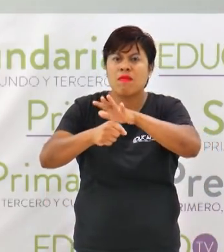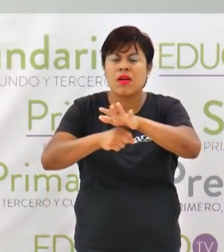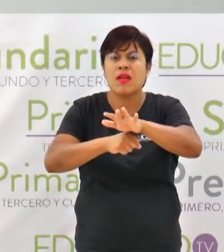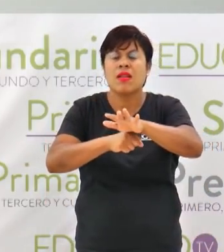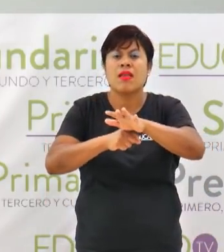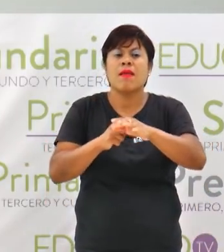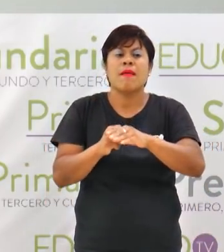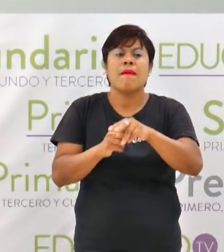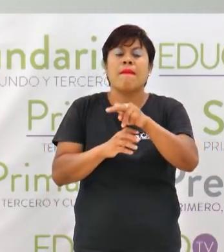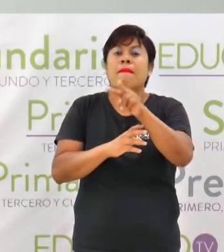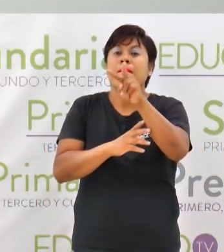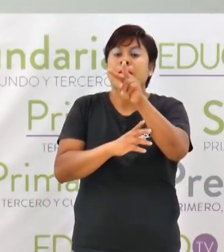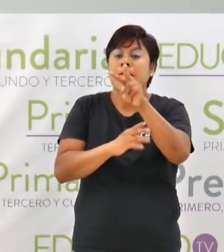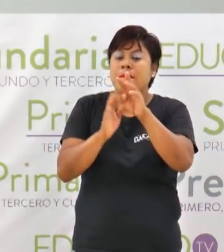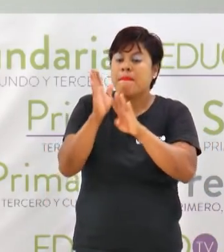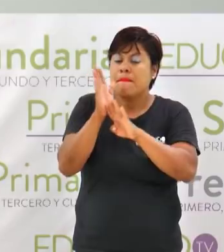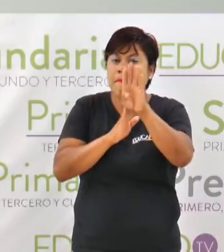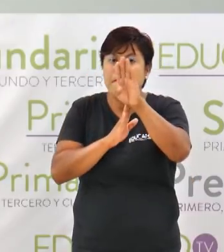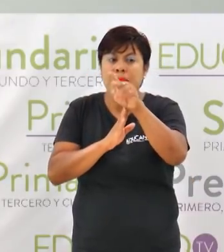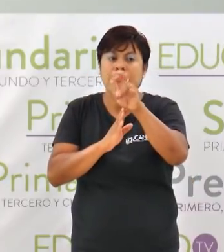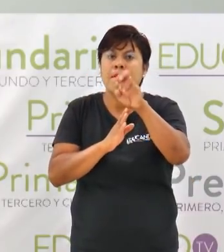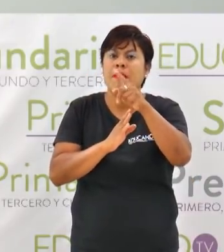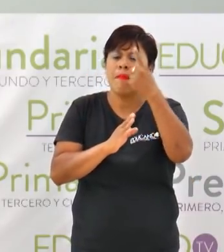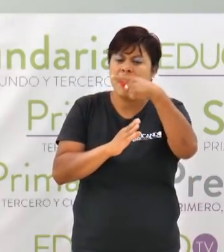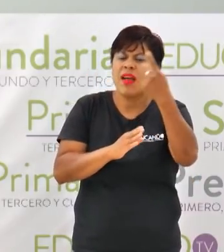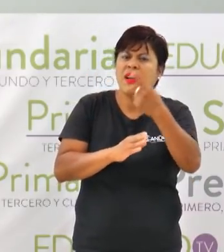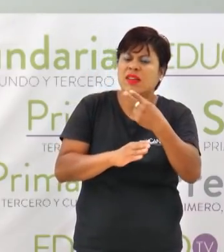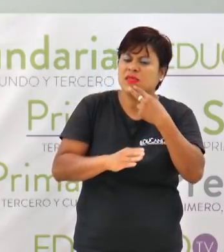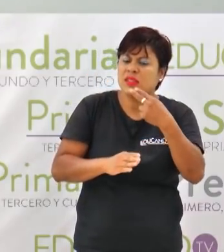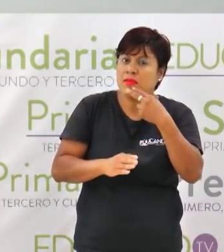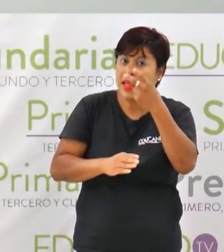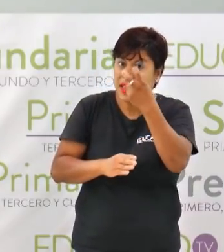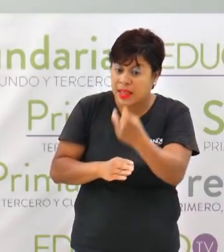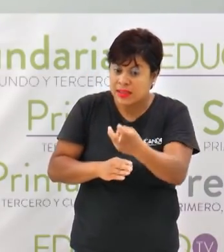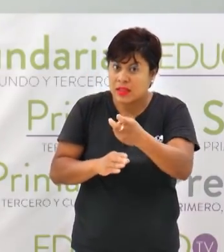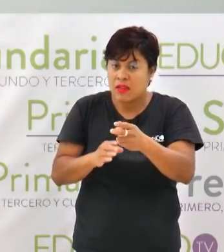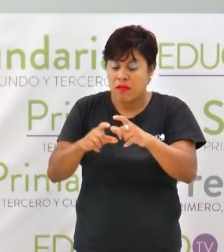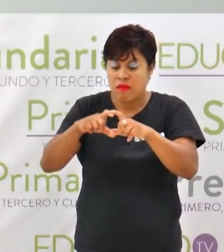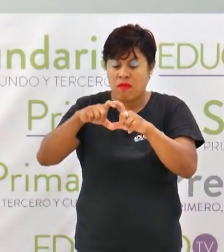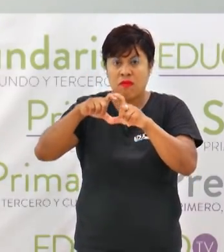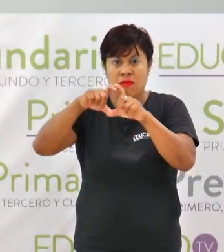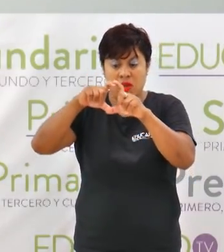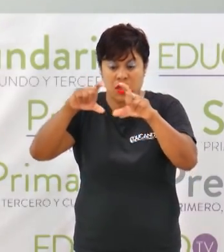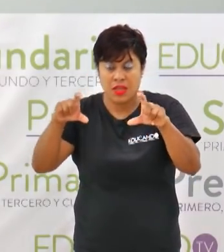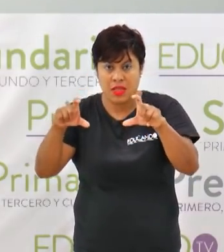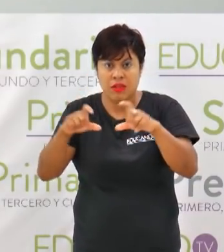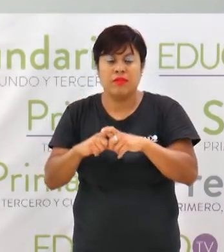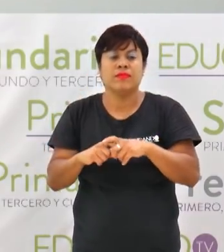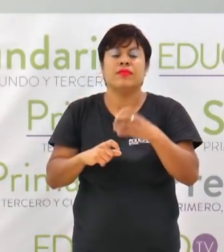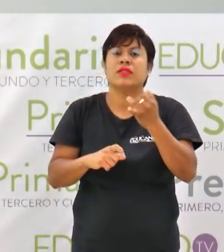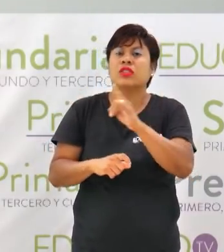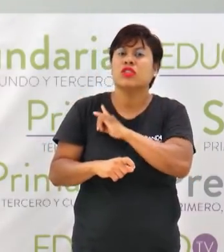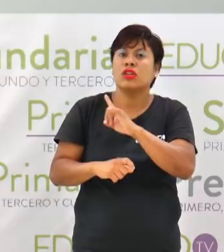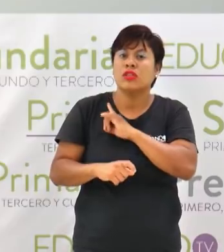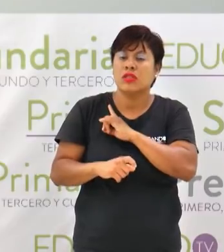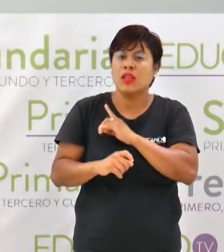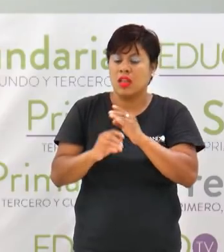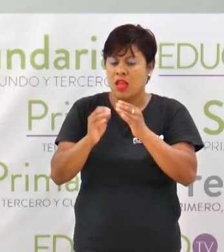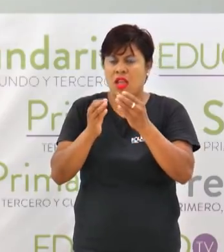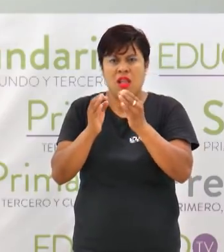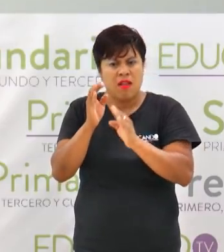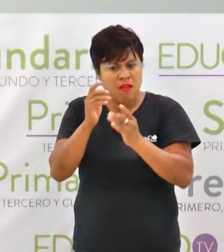ventajas de saber para qué sirven los folletos. ¿Bien? Y solamente vamos a ver 3